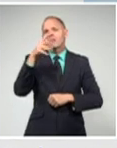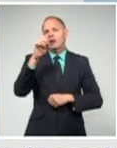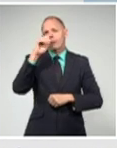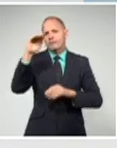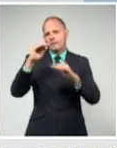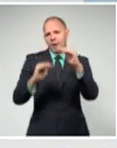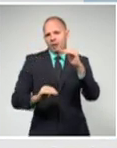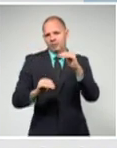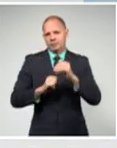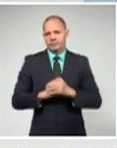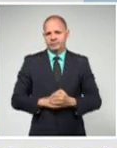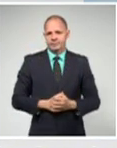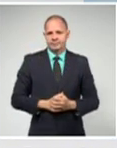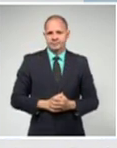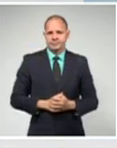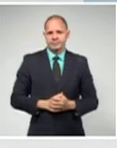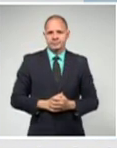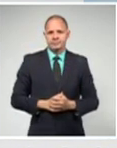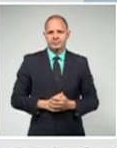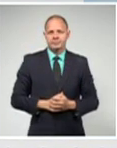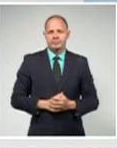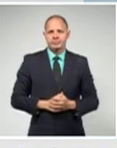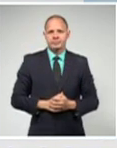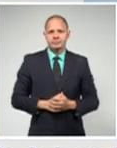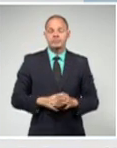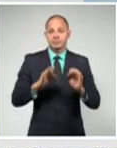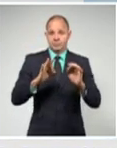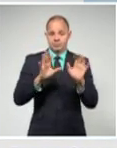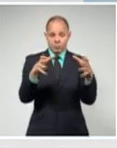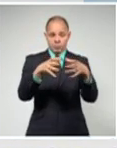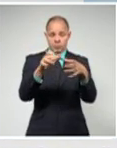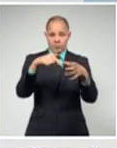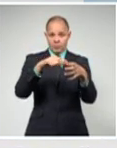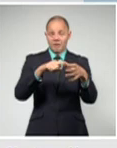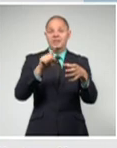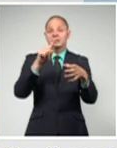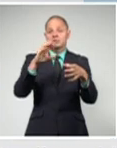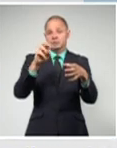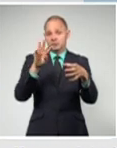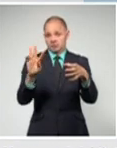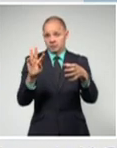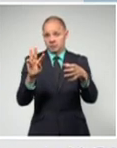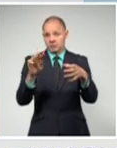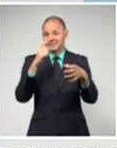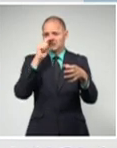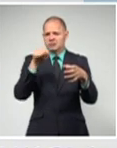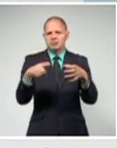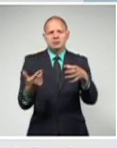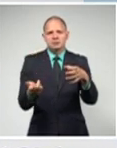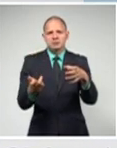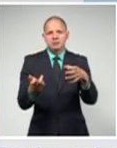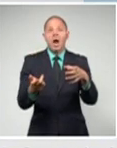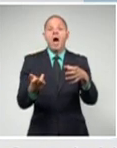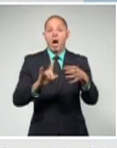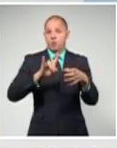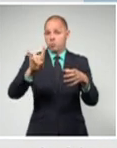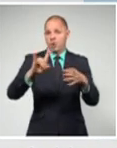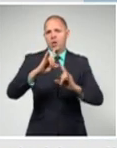Perdón. Y de estos 103, pues también muy altos, 9